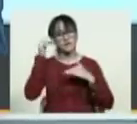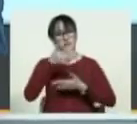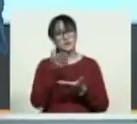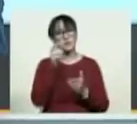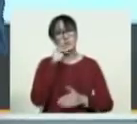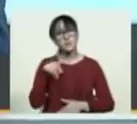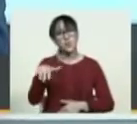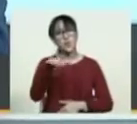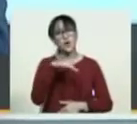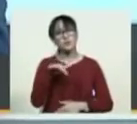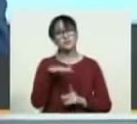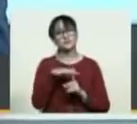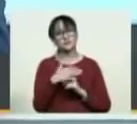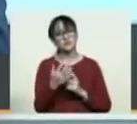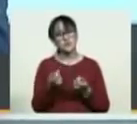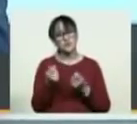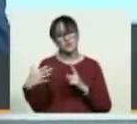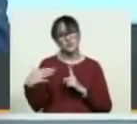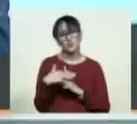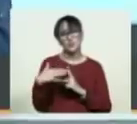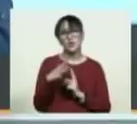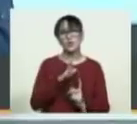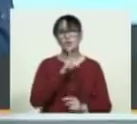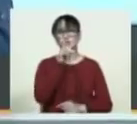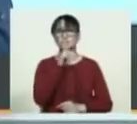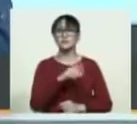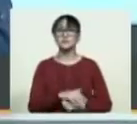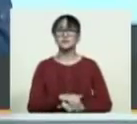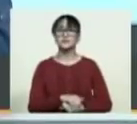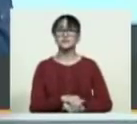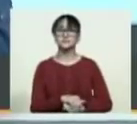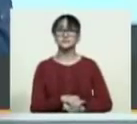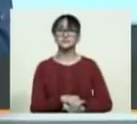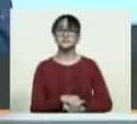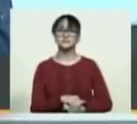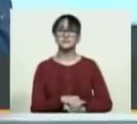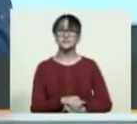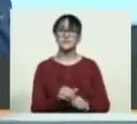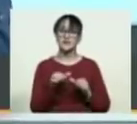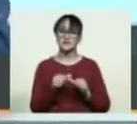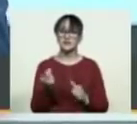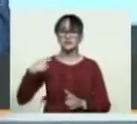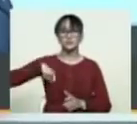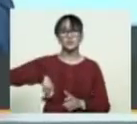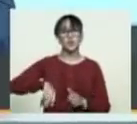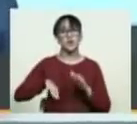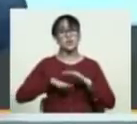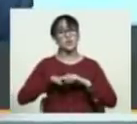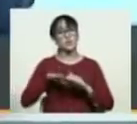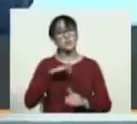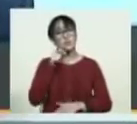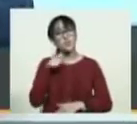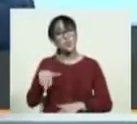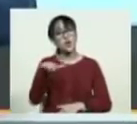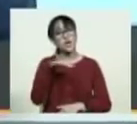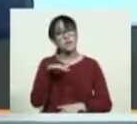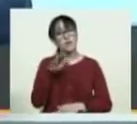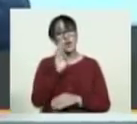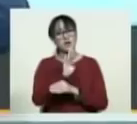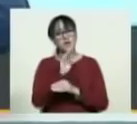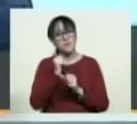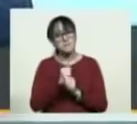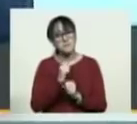pueblo en situación de guerra económica criminal para mantener el ingreso de nuestro pueblo con el empleo,